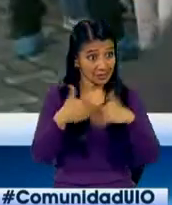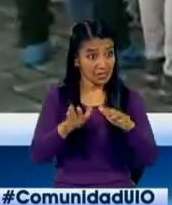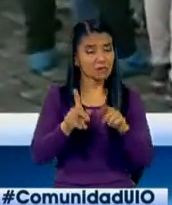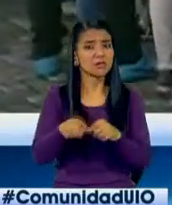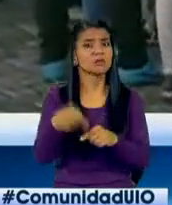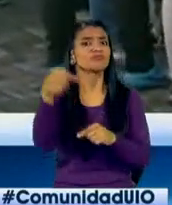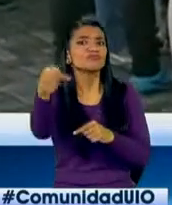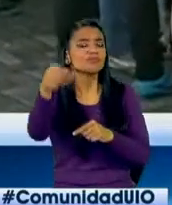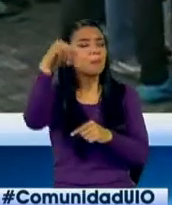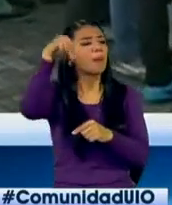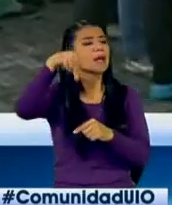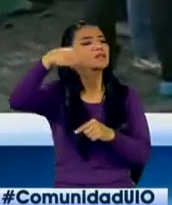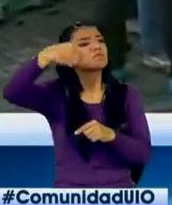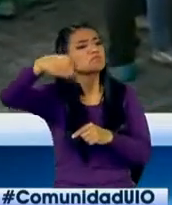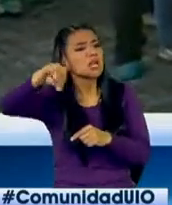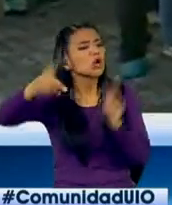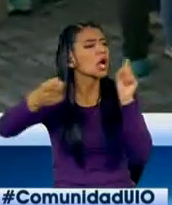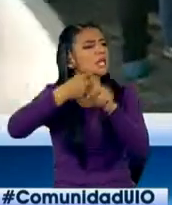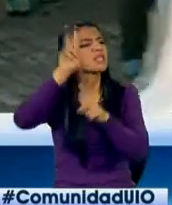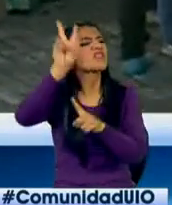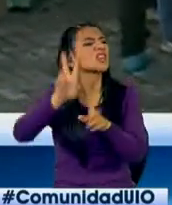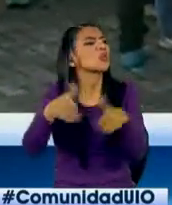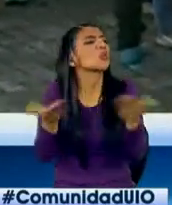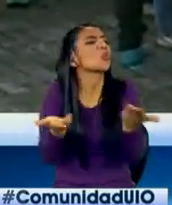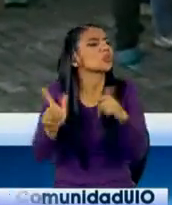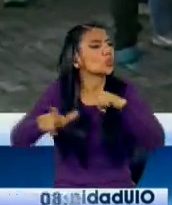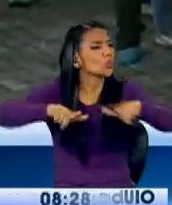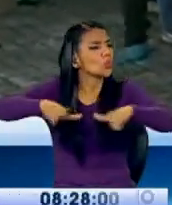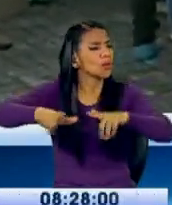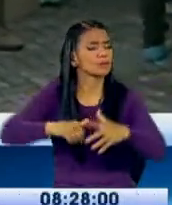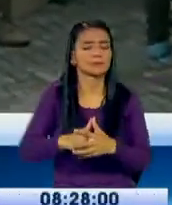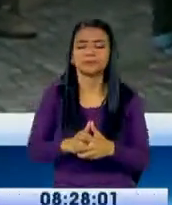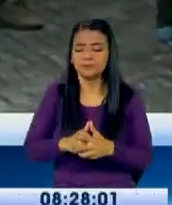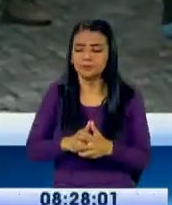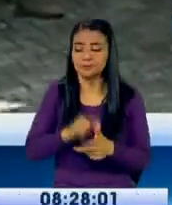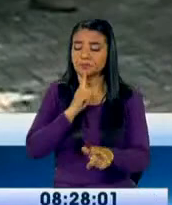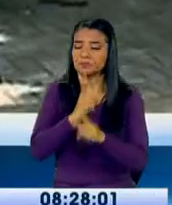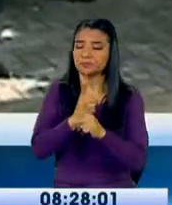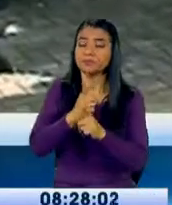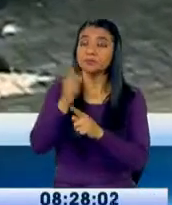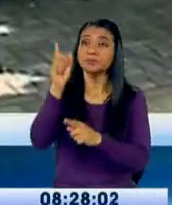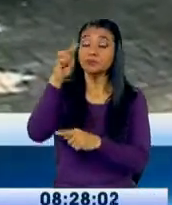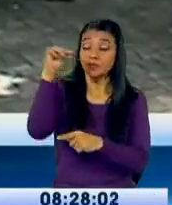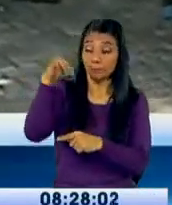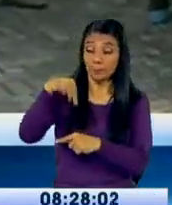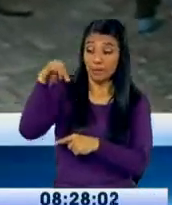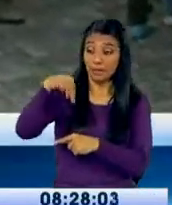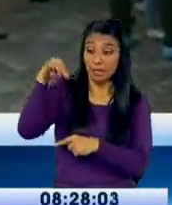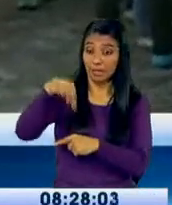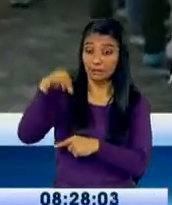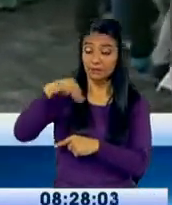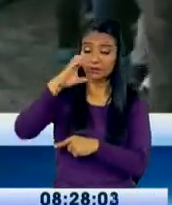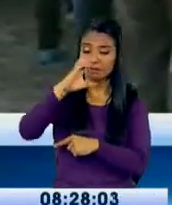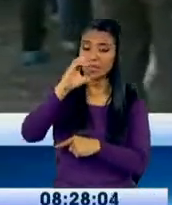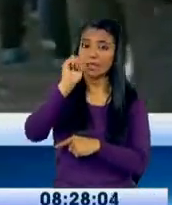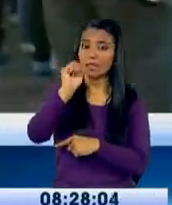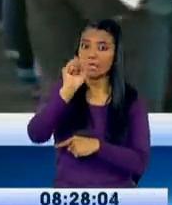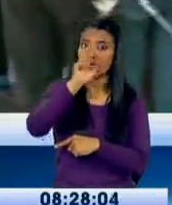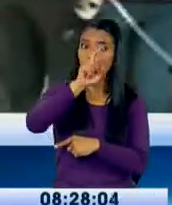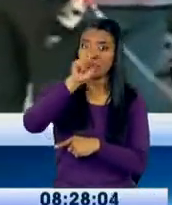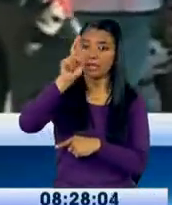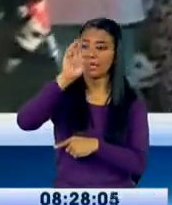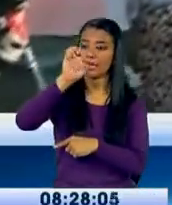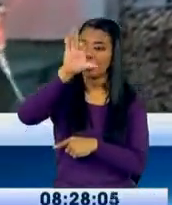estar el día martes, el miércoles, hasta el día viernes. Coméntenos un poquito. Ya, el día martes vamos a estar en Carretas, es un lugar